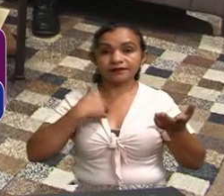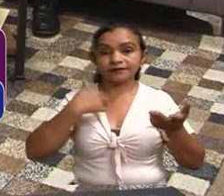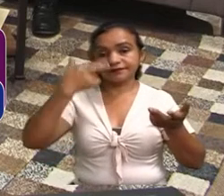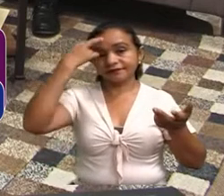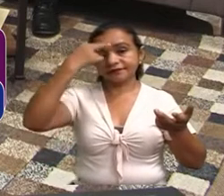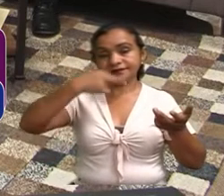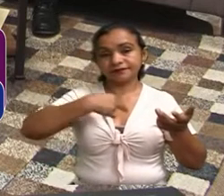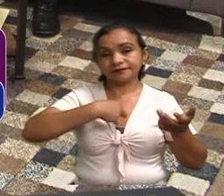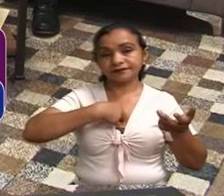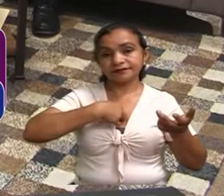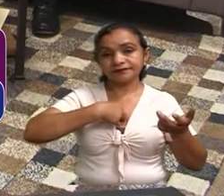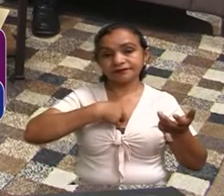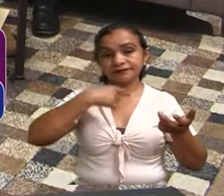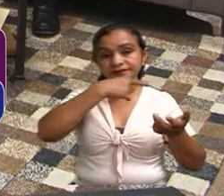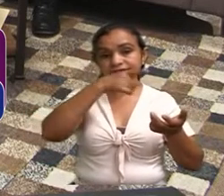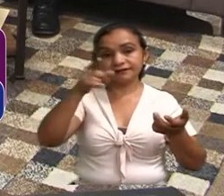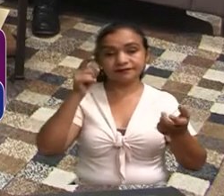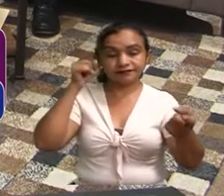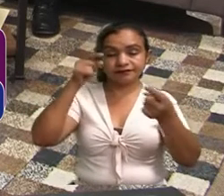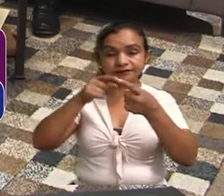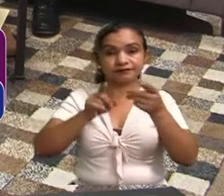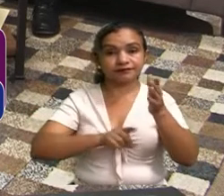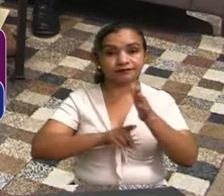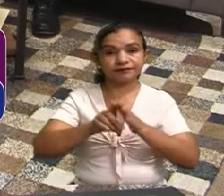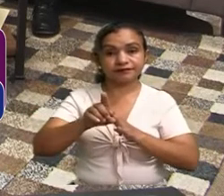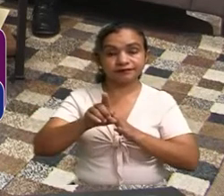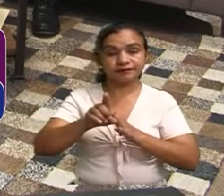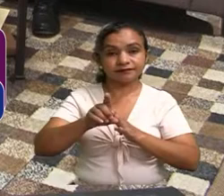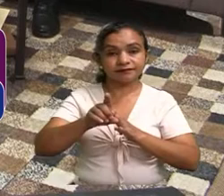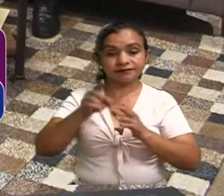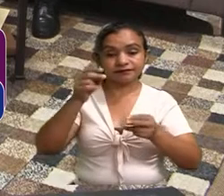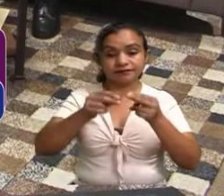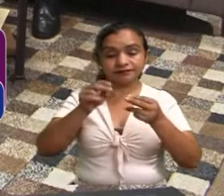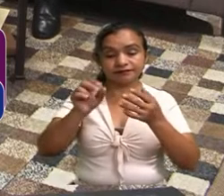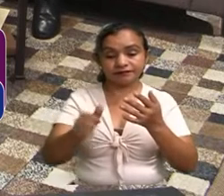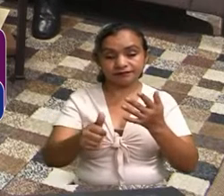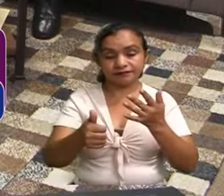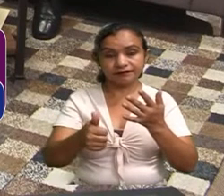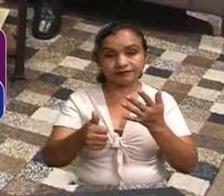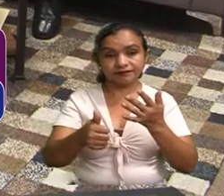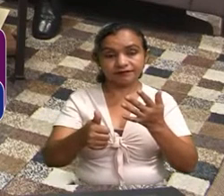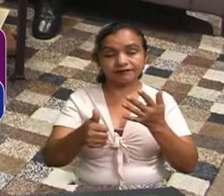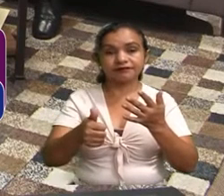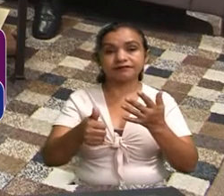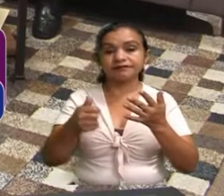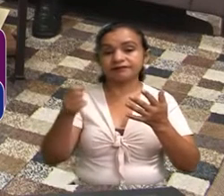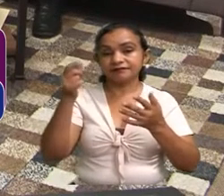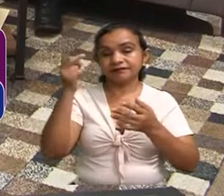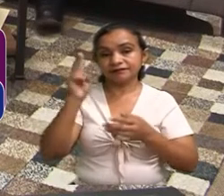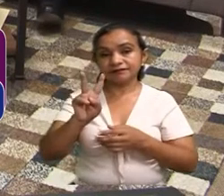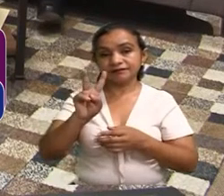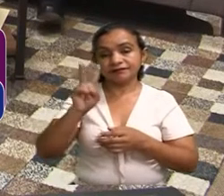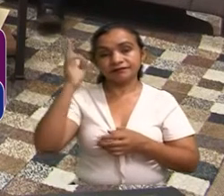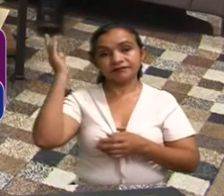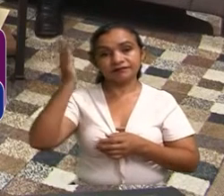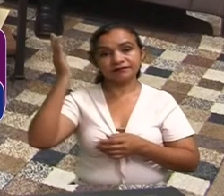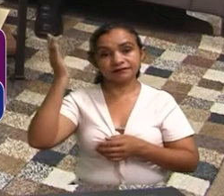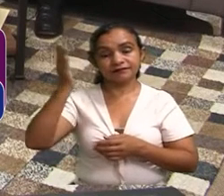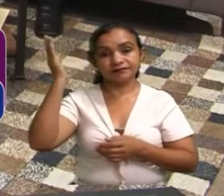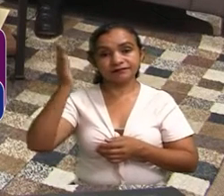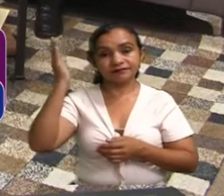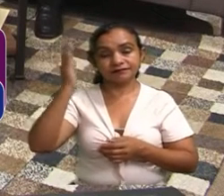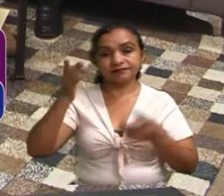encargadas de darle salida a los Objetivos de Desarrollo Sostenible, el objetivo número 6. Entonces vamos a tener dos ponencias magistrales, una de